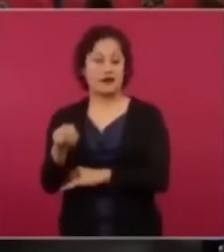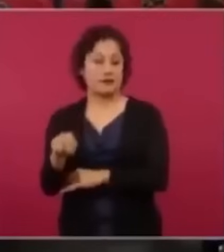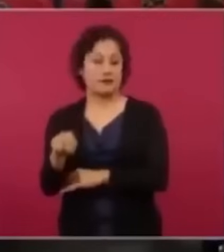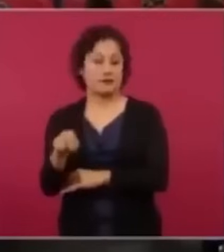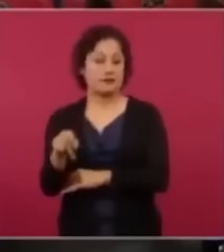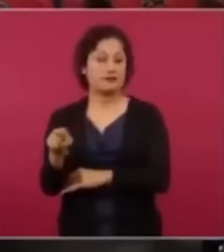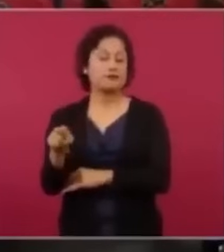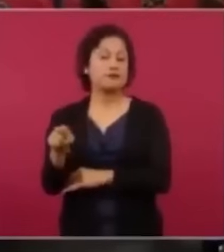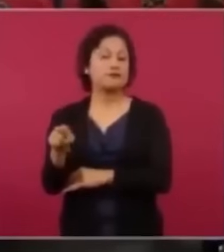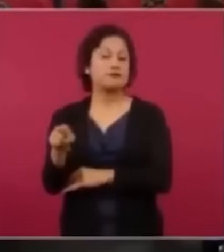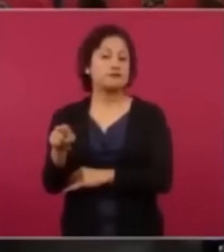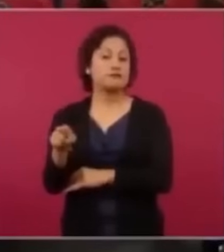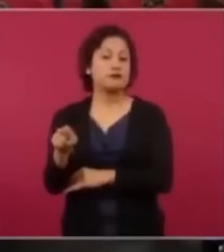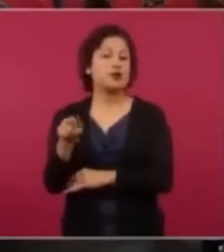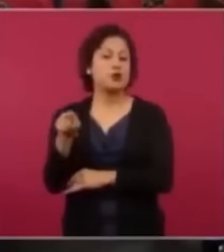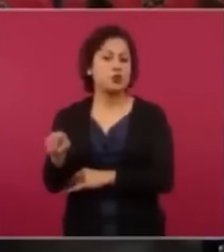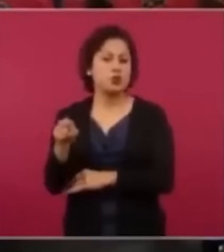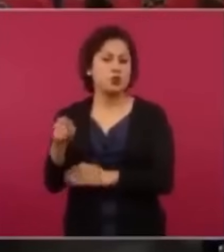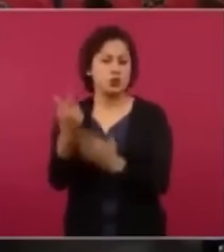él está aquí desde…